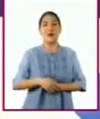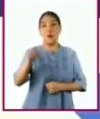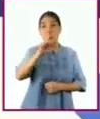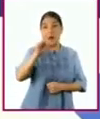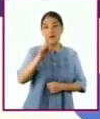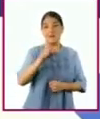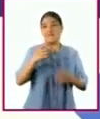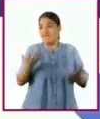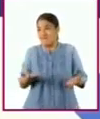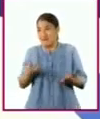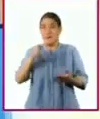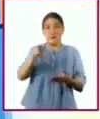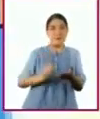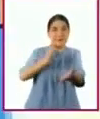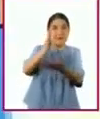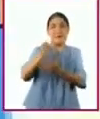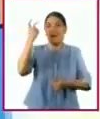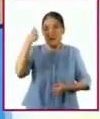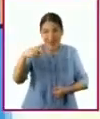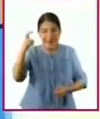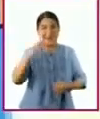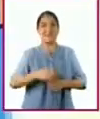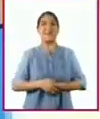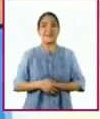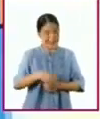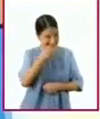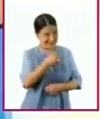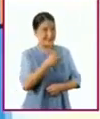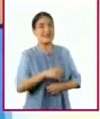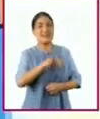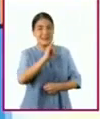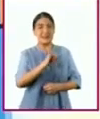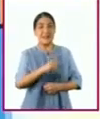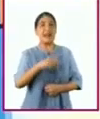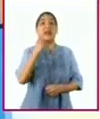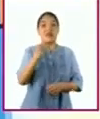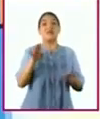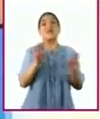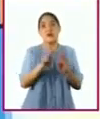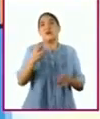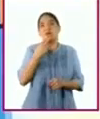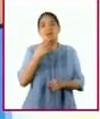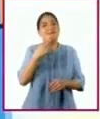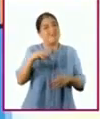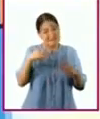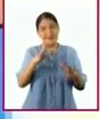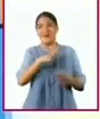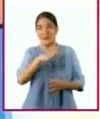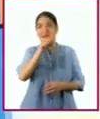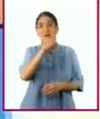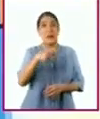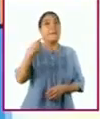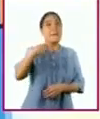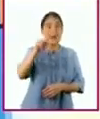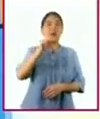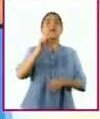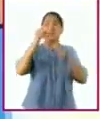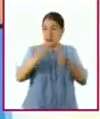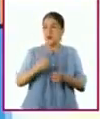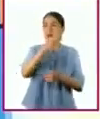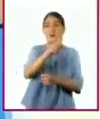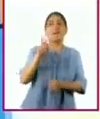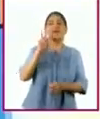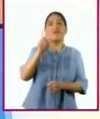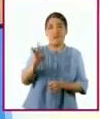un viaje. Desde luego, esa es una de las muchas utilidades de los mapas, pero seguro has